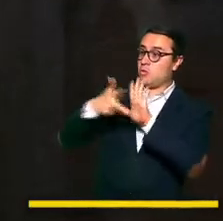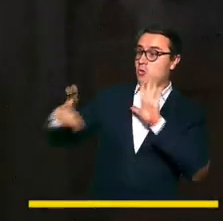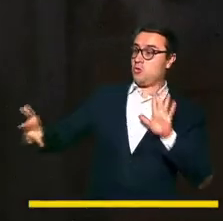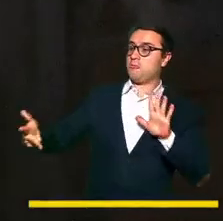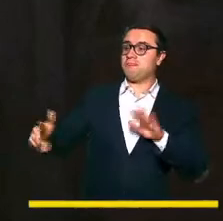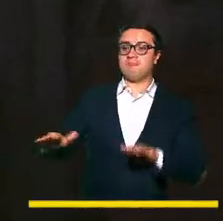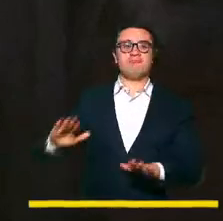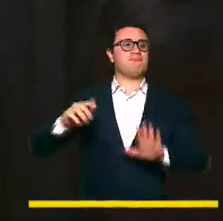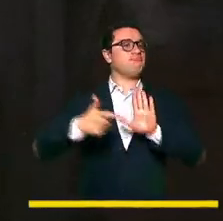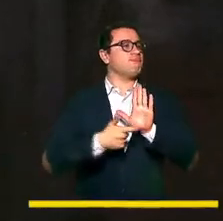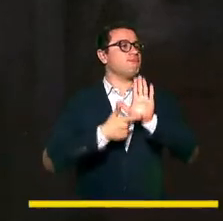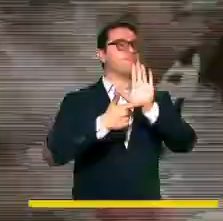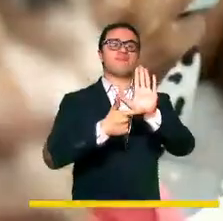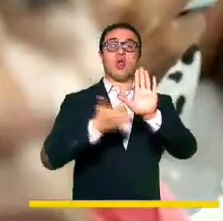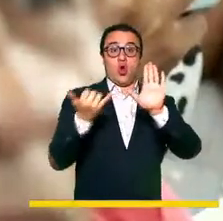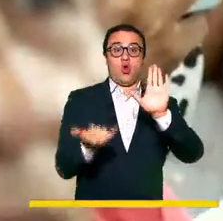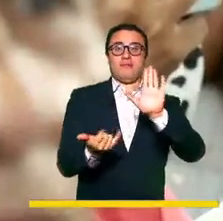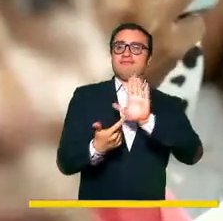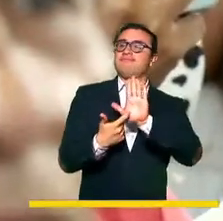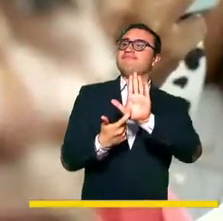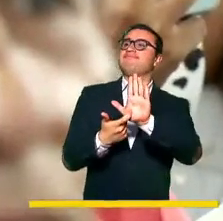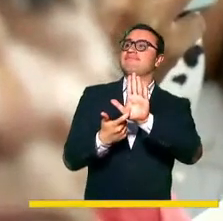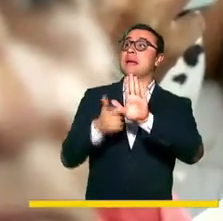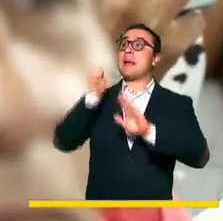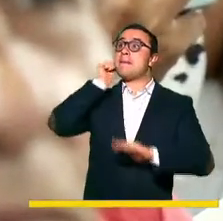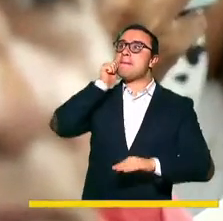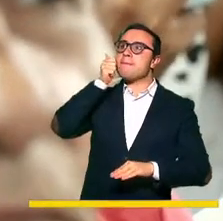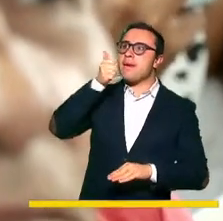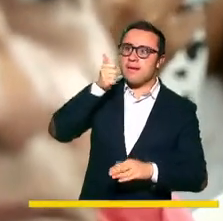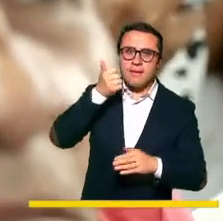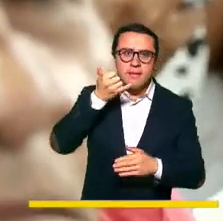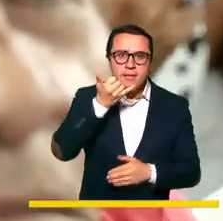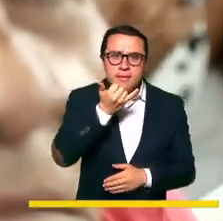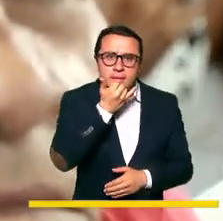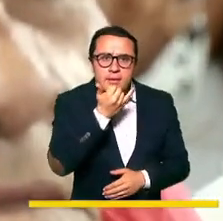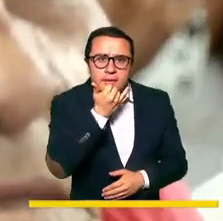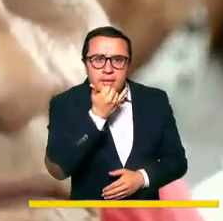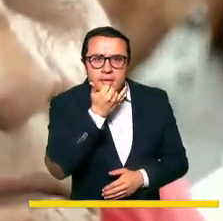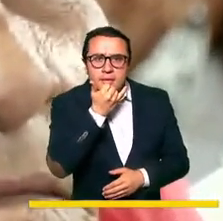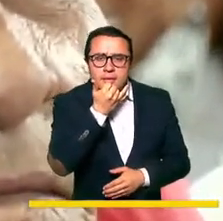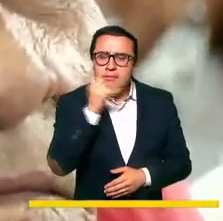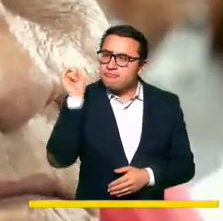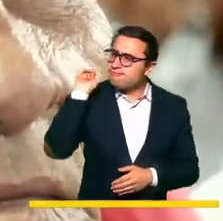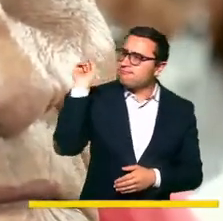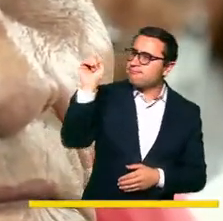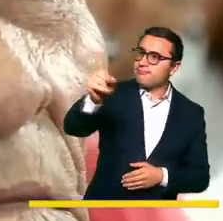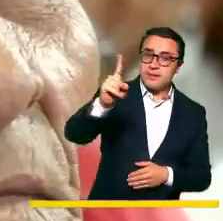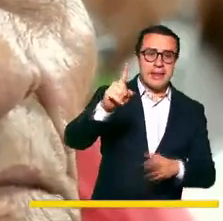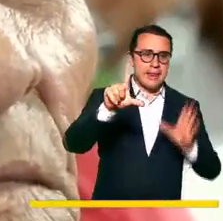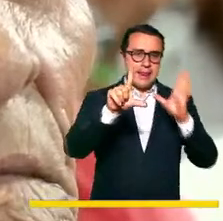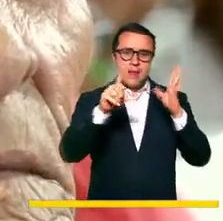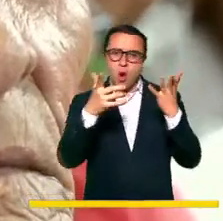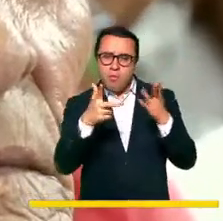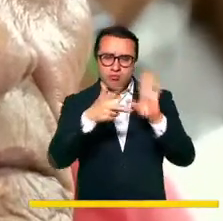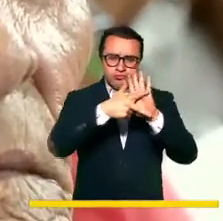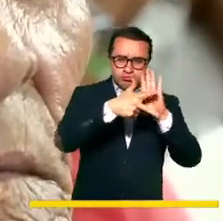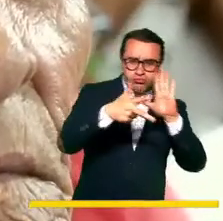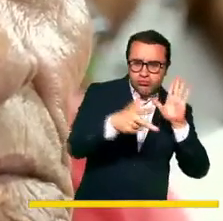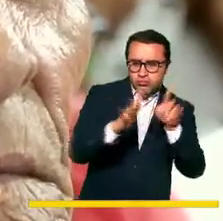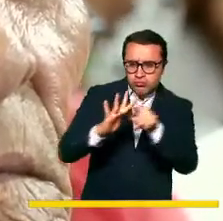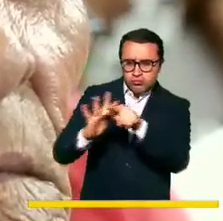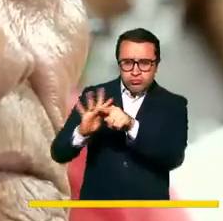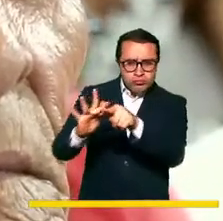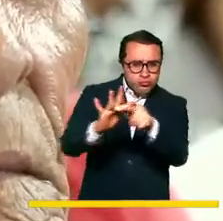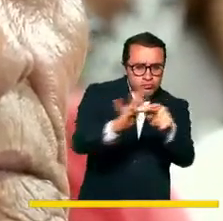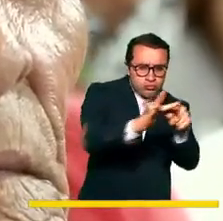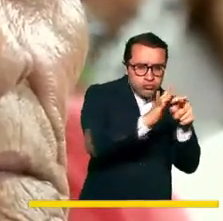del 91, lo que vino en Colombia no fue cómo se aplicó, cómo se empezó a construir el